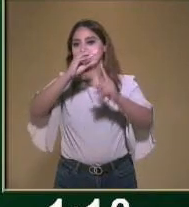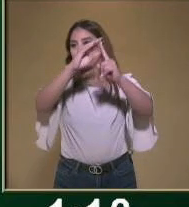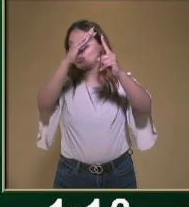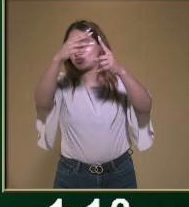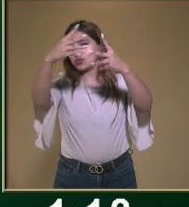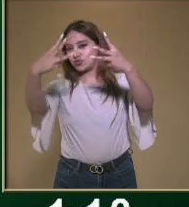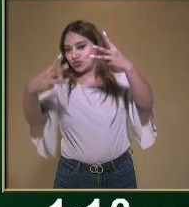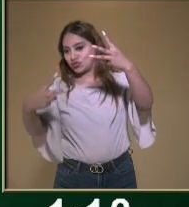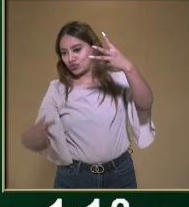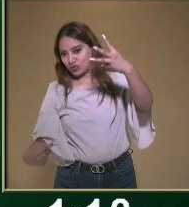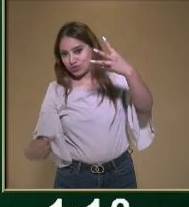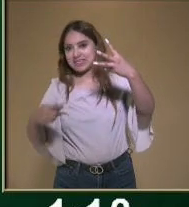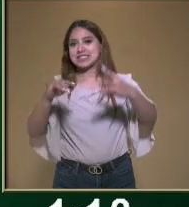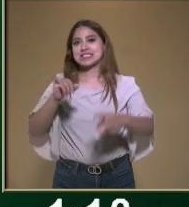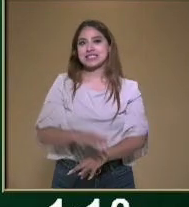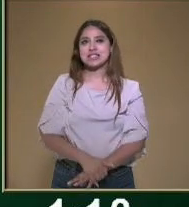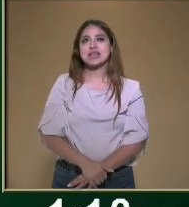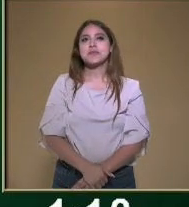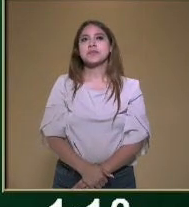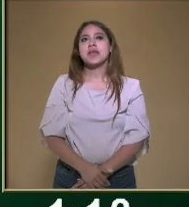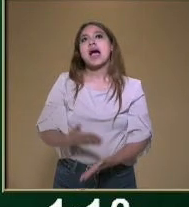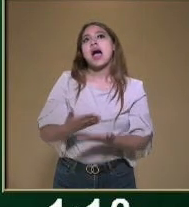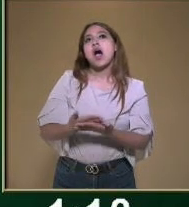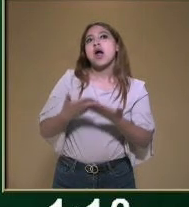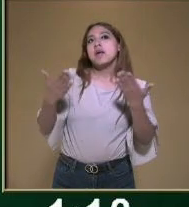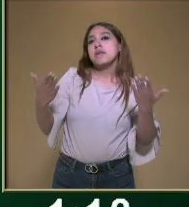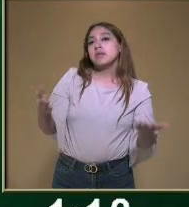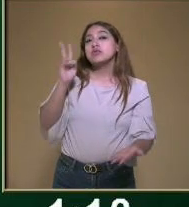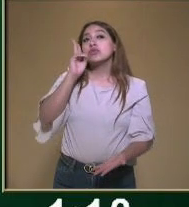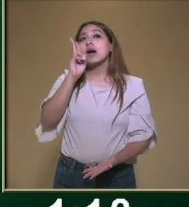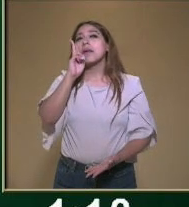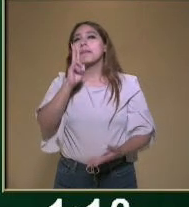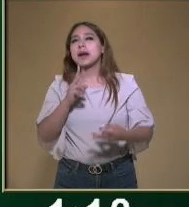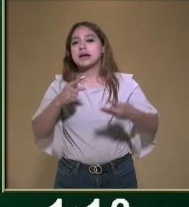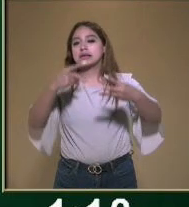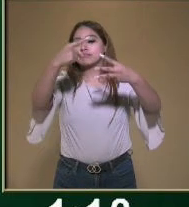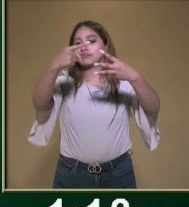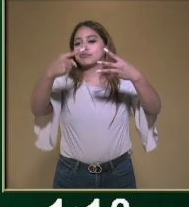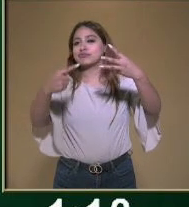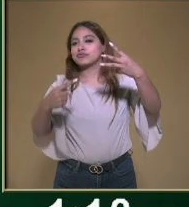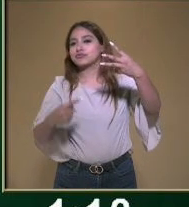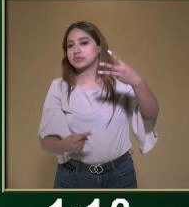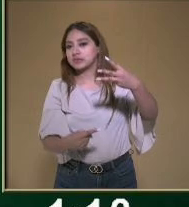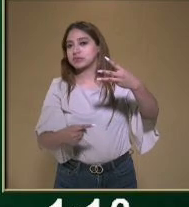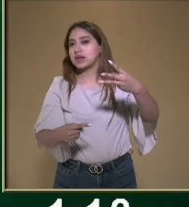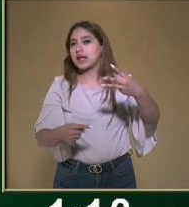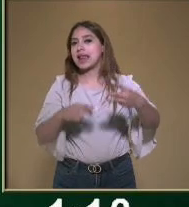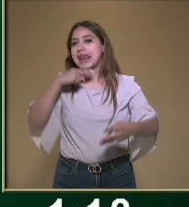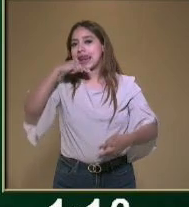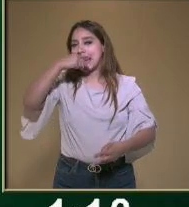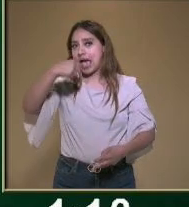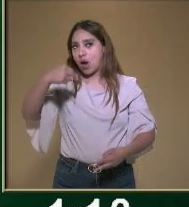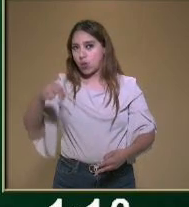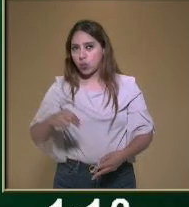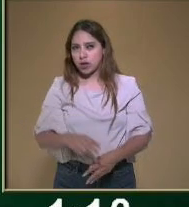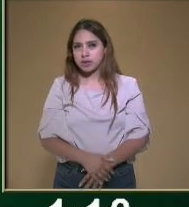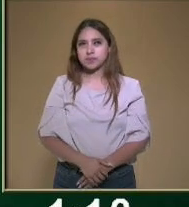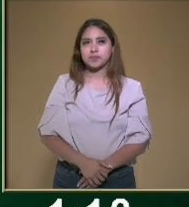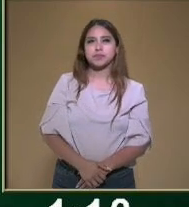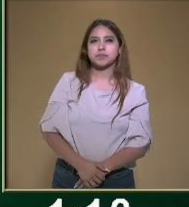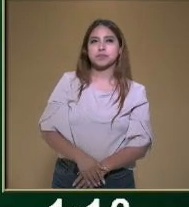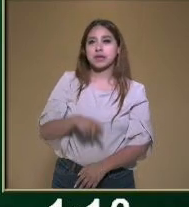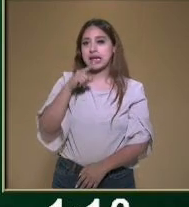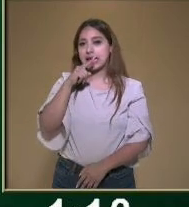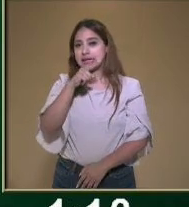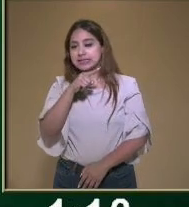del maíz, pero en la lengua náhuatl. Ahí tenemos, primero dice tixtli. Tixtli es